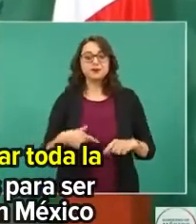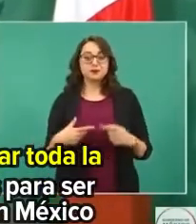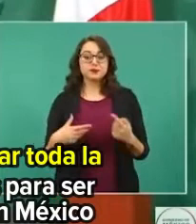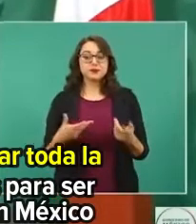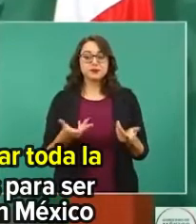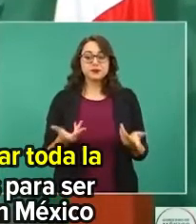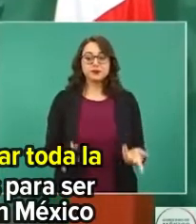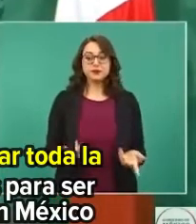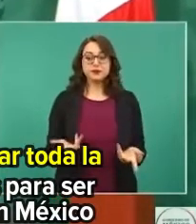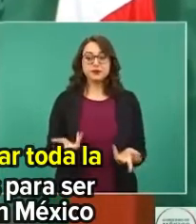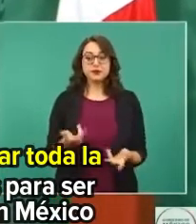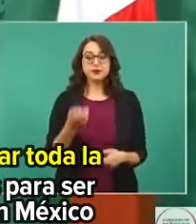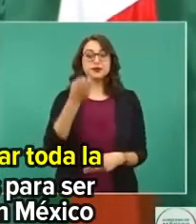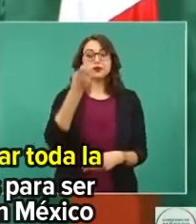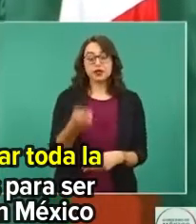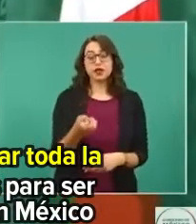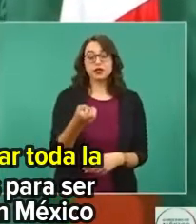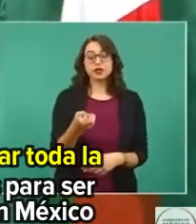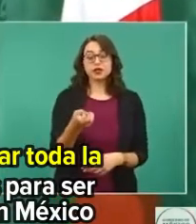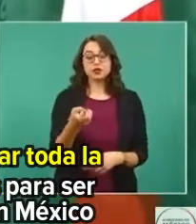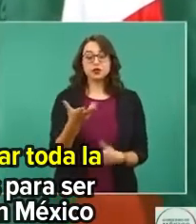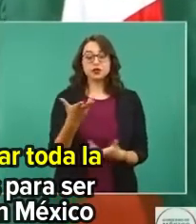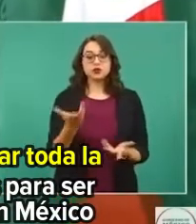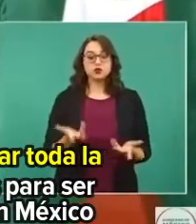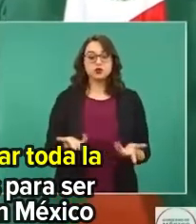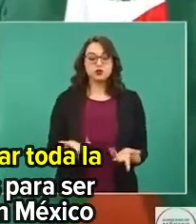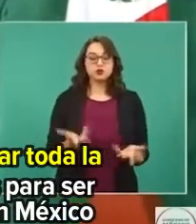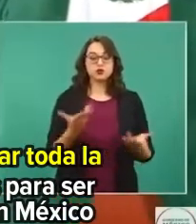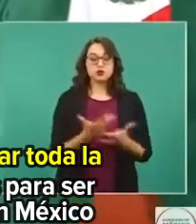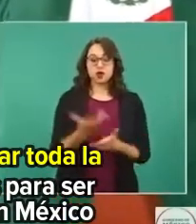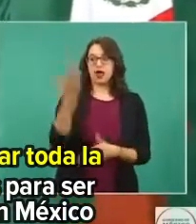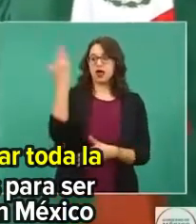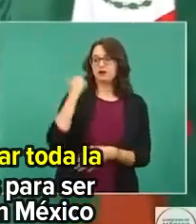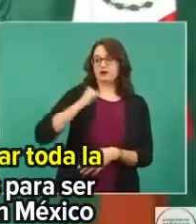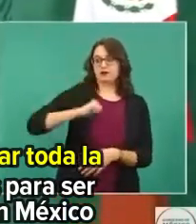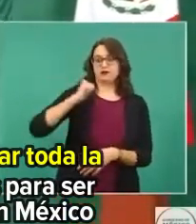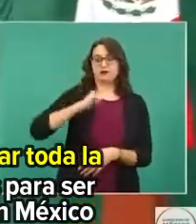fue la llamada reforma energética,